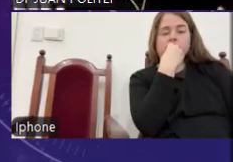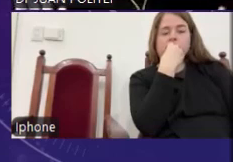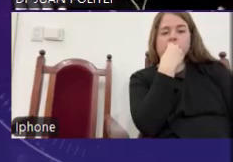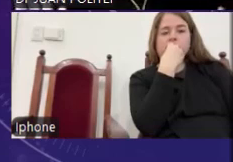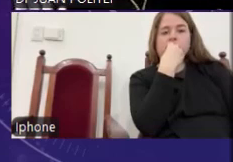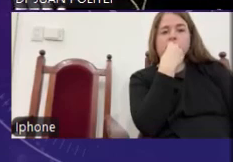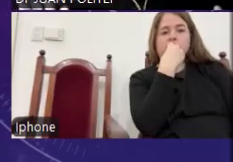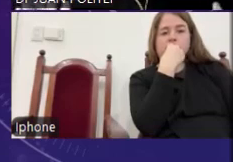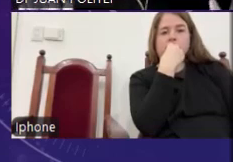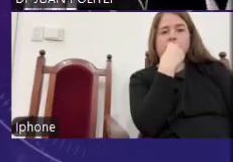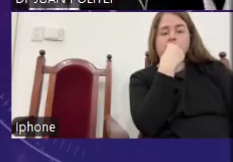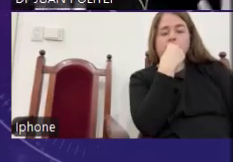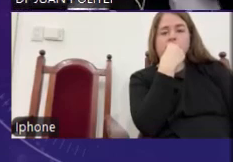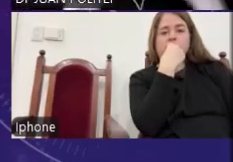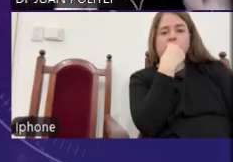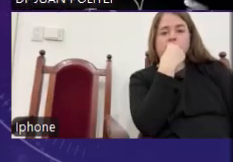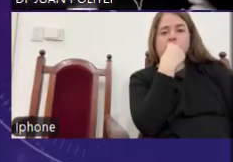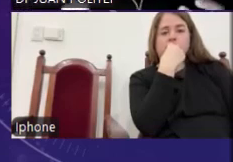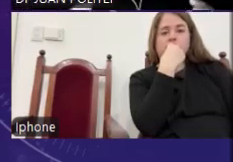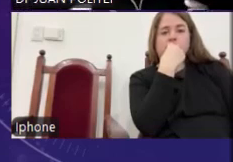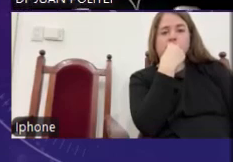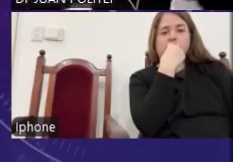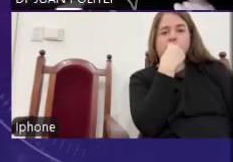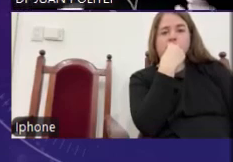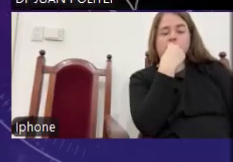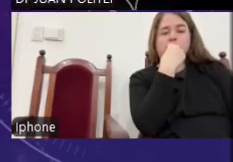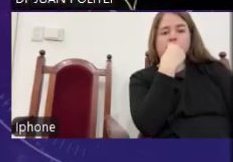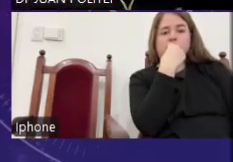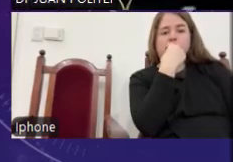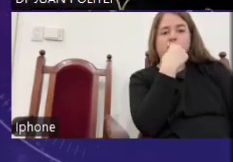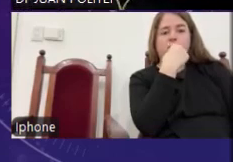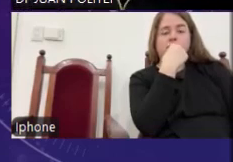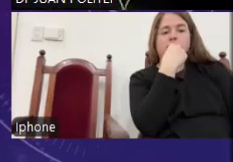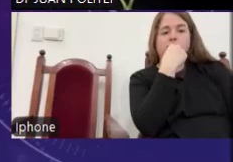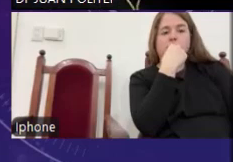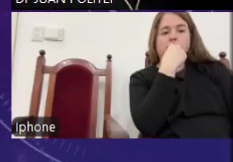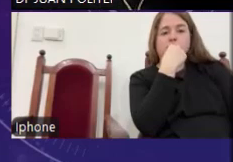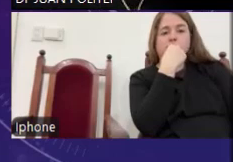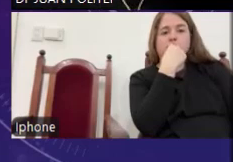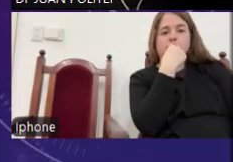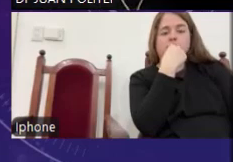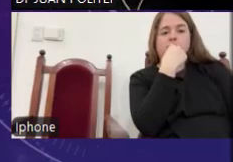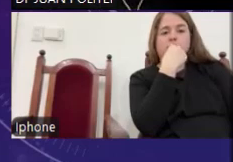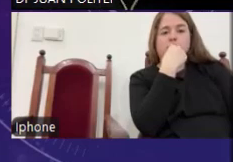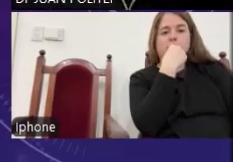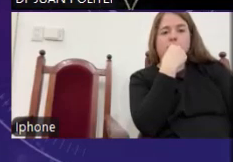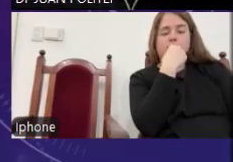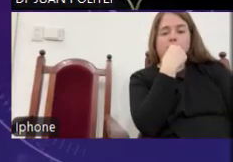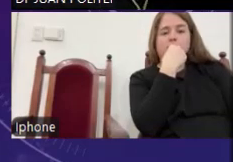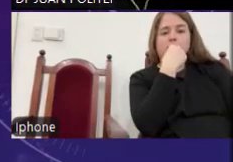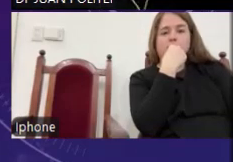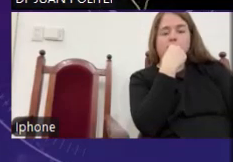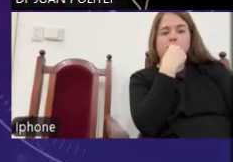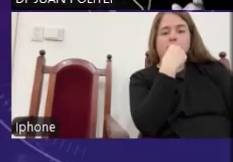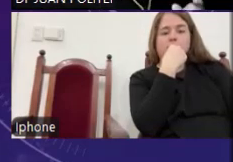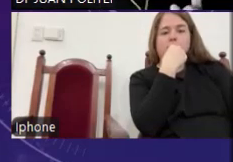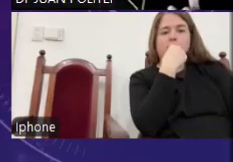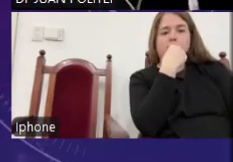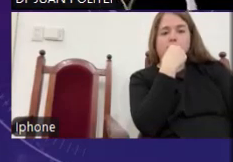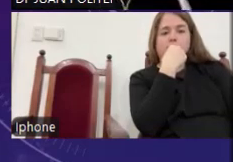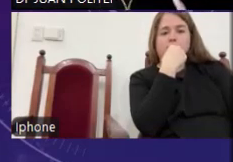¿Ok? Como ustedes saben, el migalastat, la droga esta por boca,